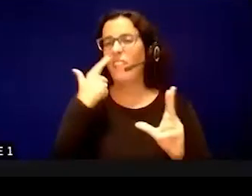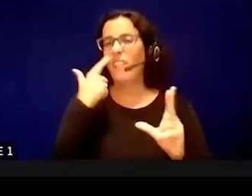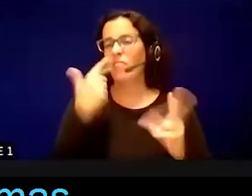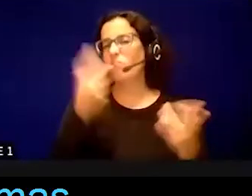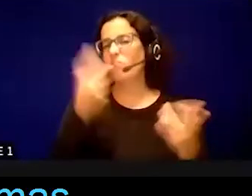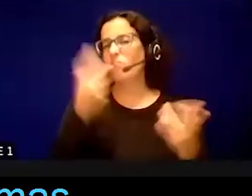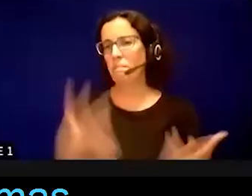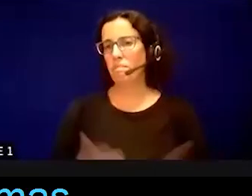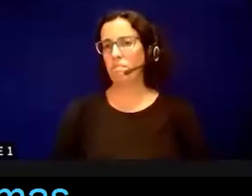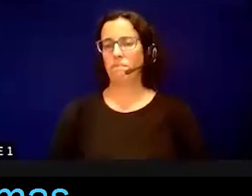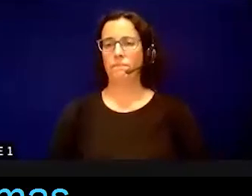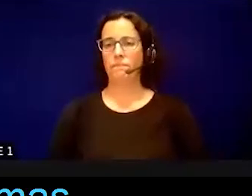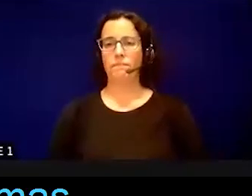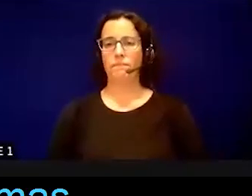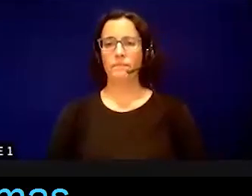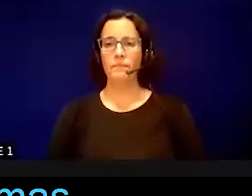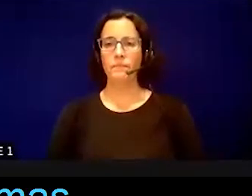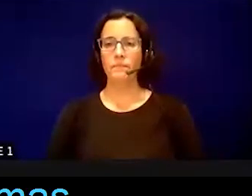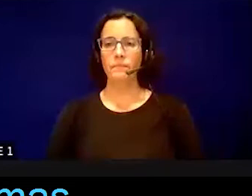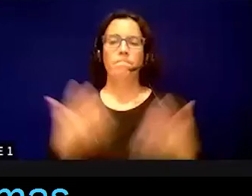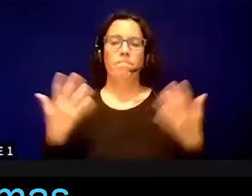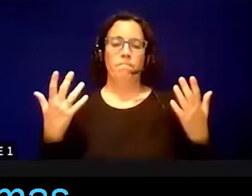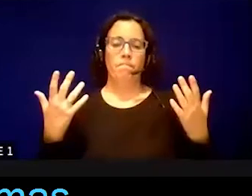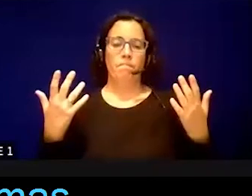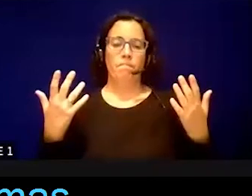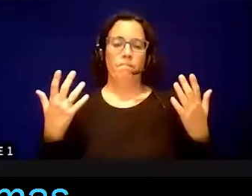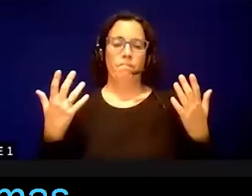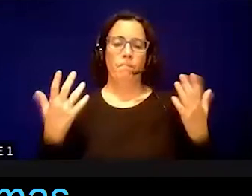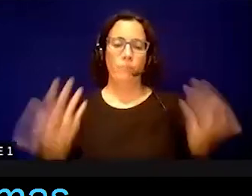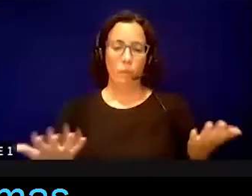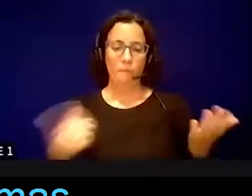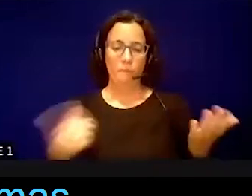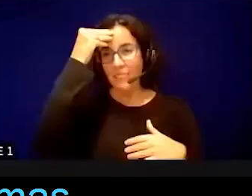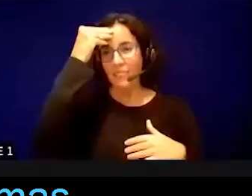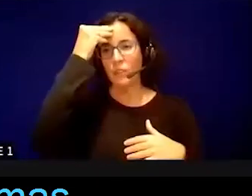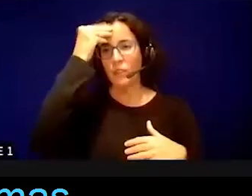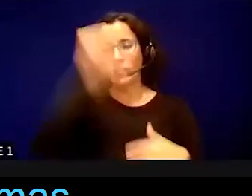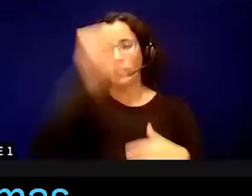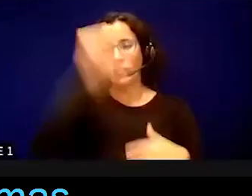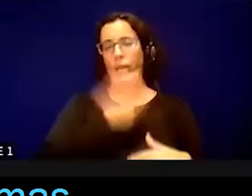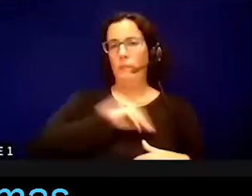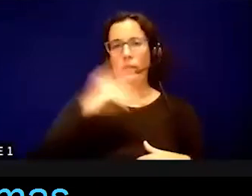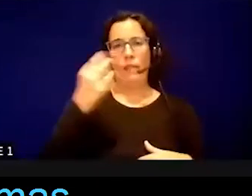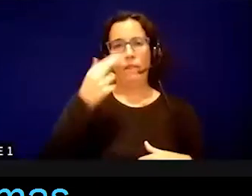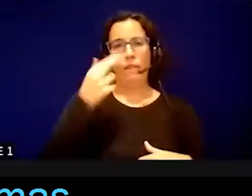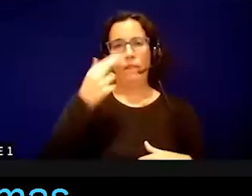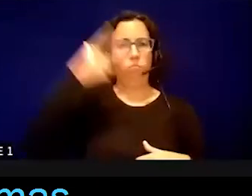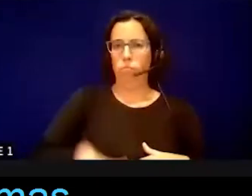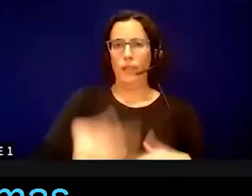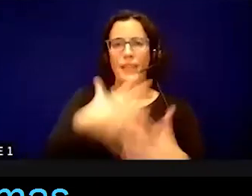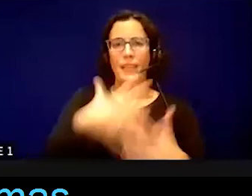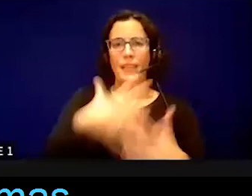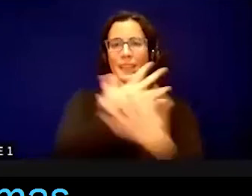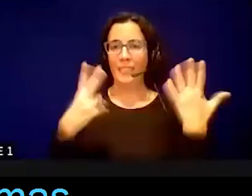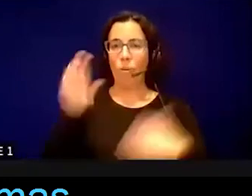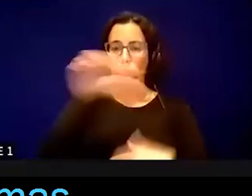Hombre, yo creo que a ver, en España hay una cosa que hay que reconocer. En España tenemos 17 comunidades autónomas con 17